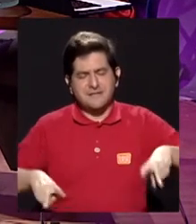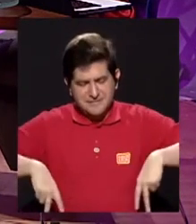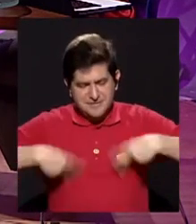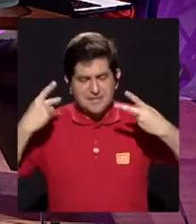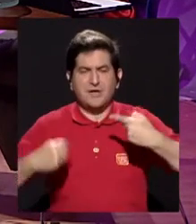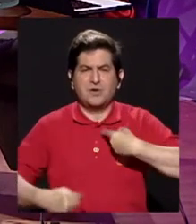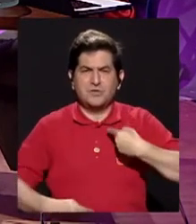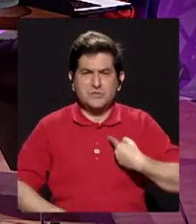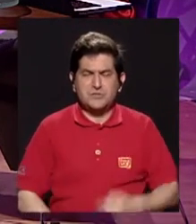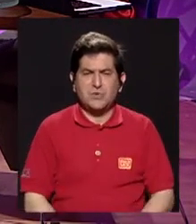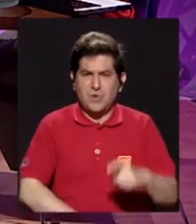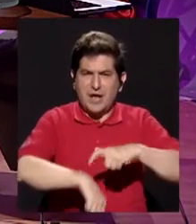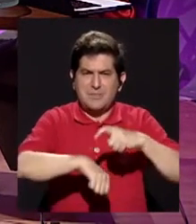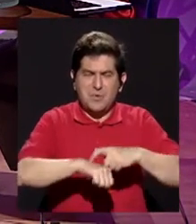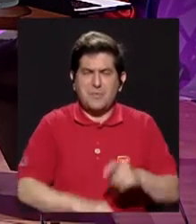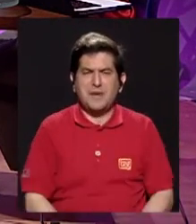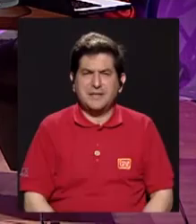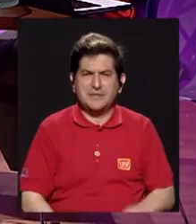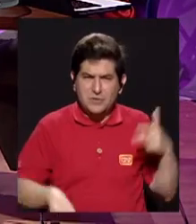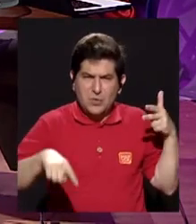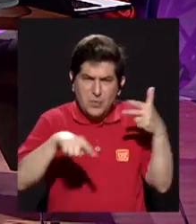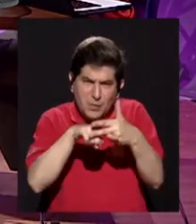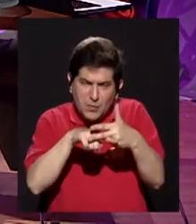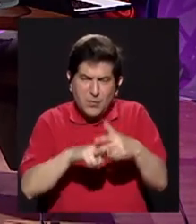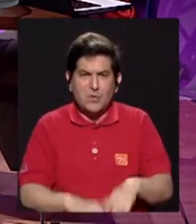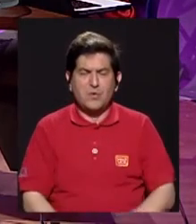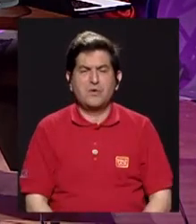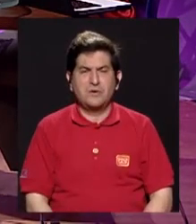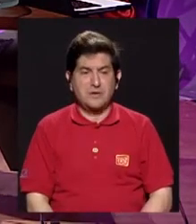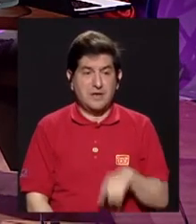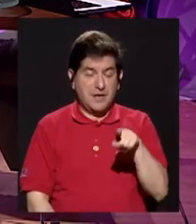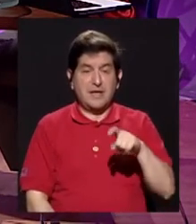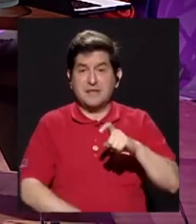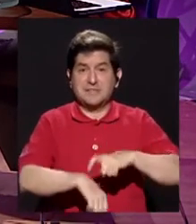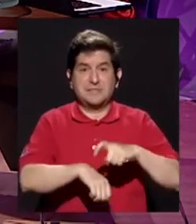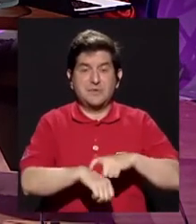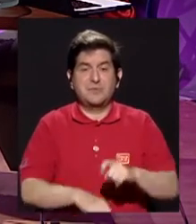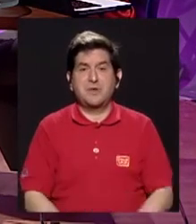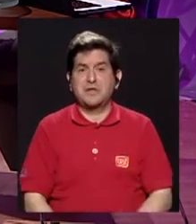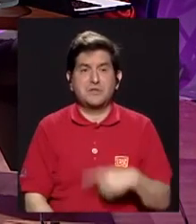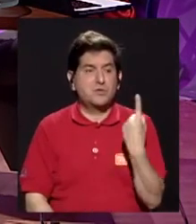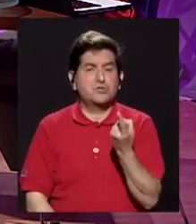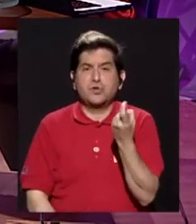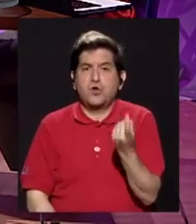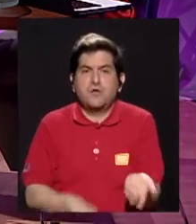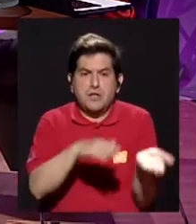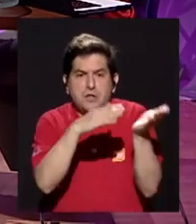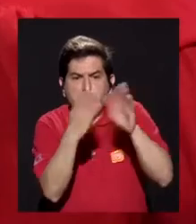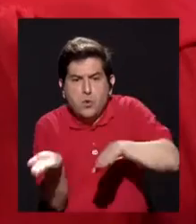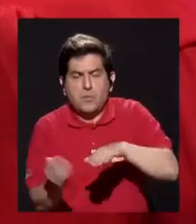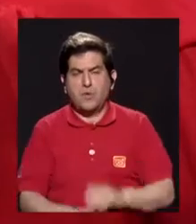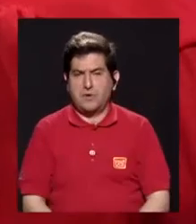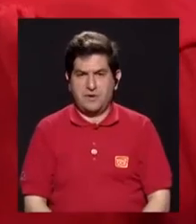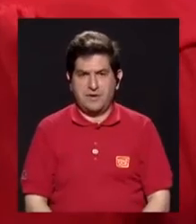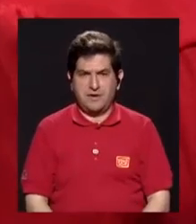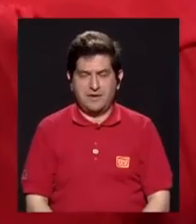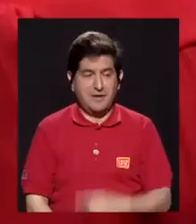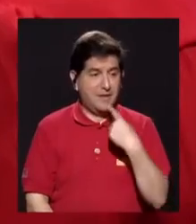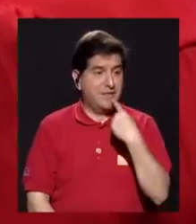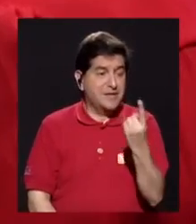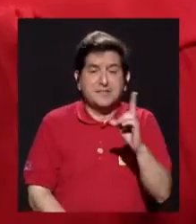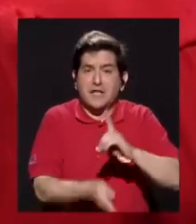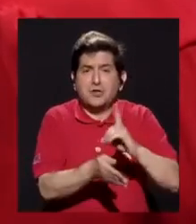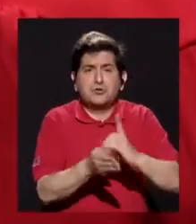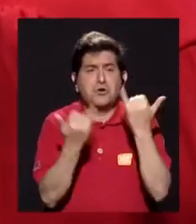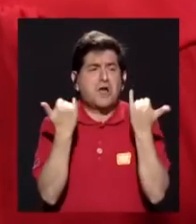cuando yo tuve el accidente, a mí solo me faltó suspirar. Y el doctor decía, no, ya lícenle todo.